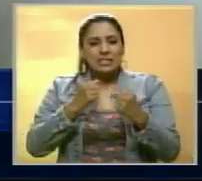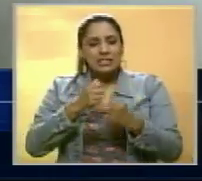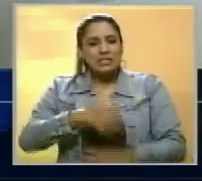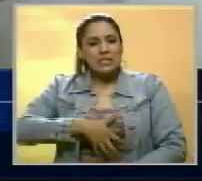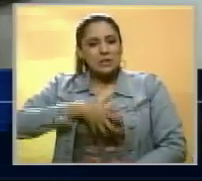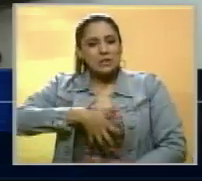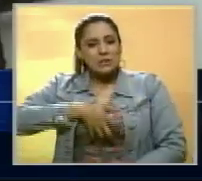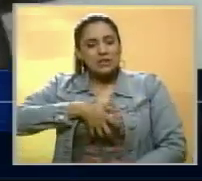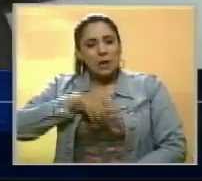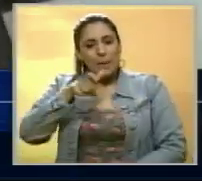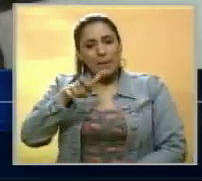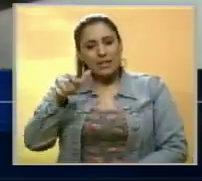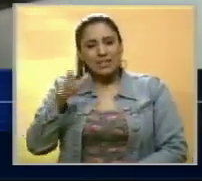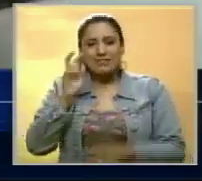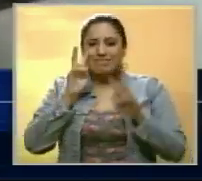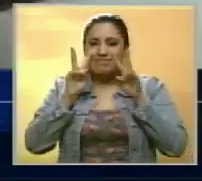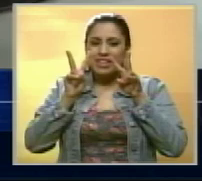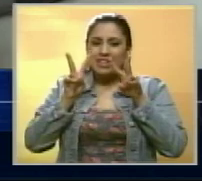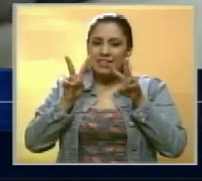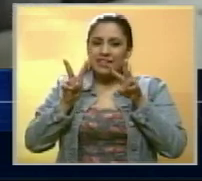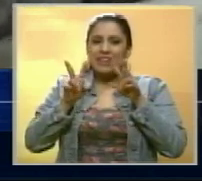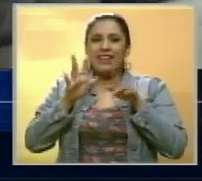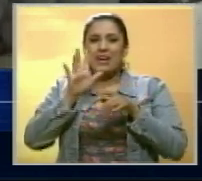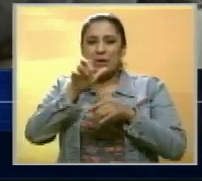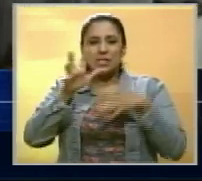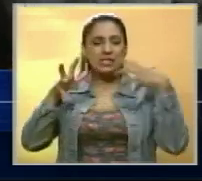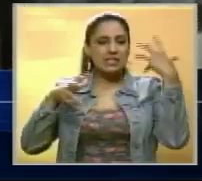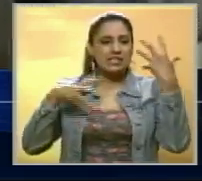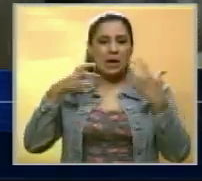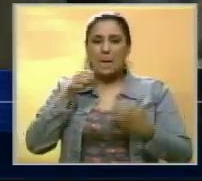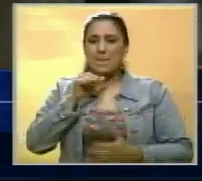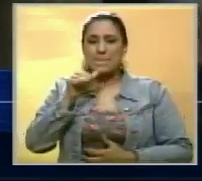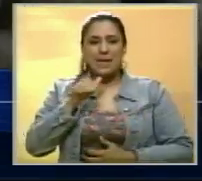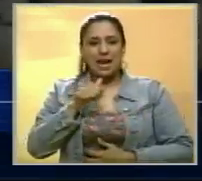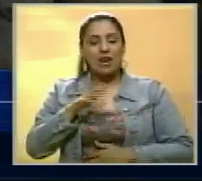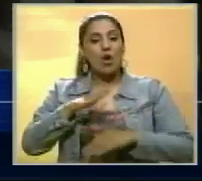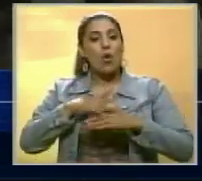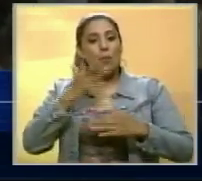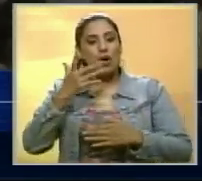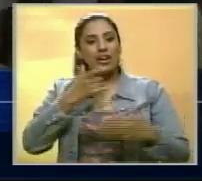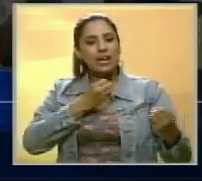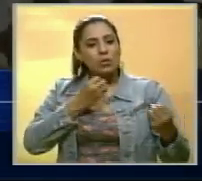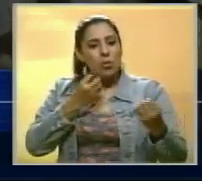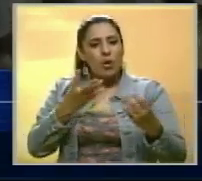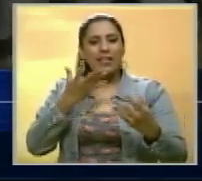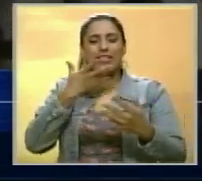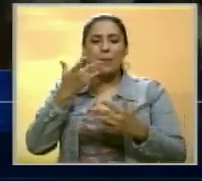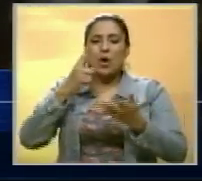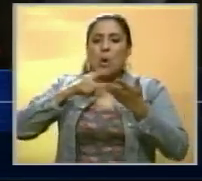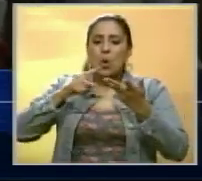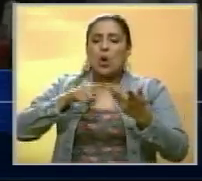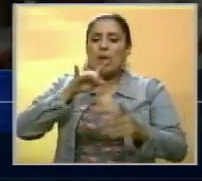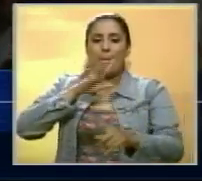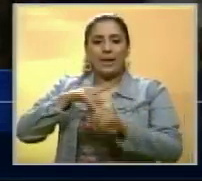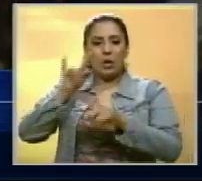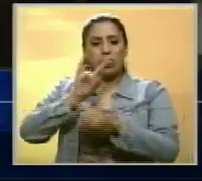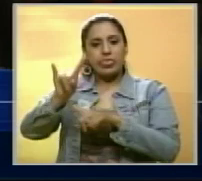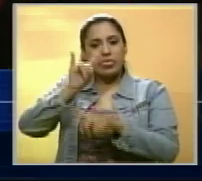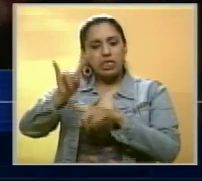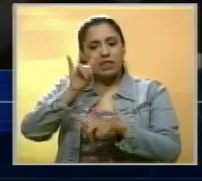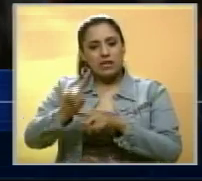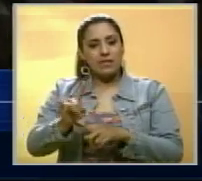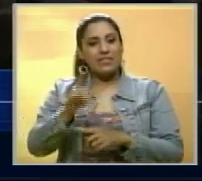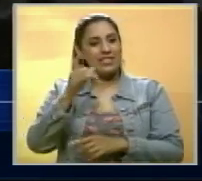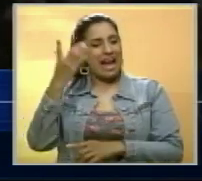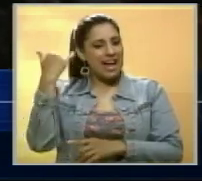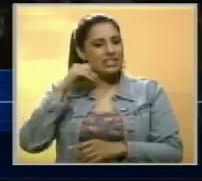frustración, esas miradas de desesperanza, porque les ofrecieron tantas cosas,